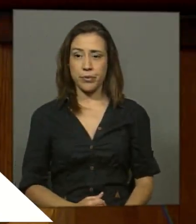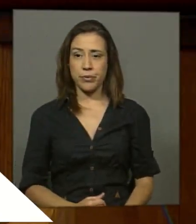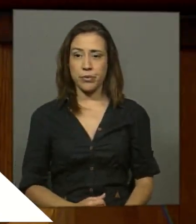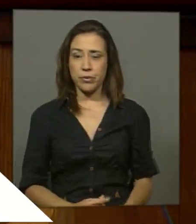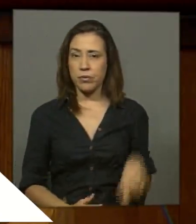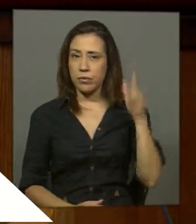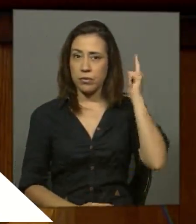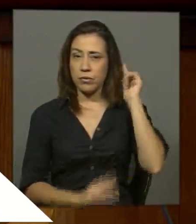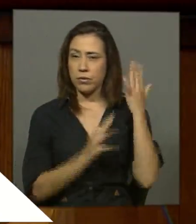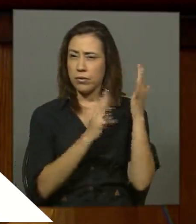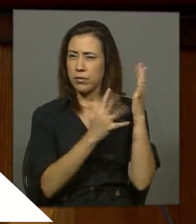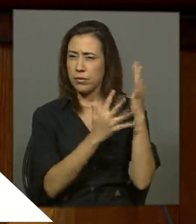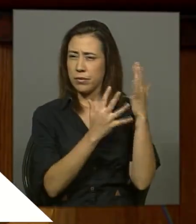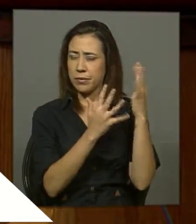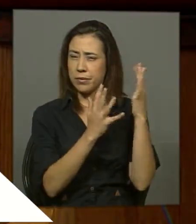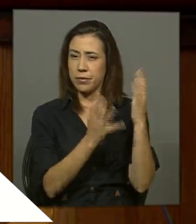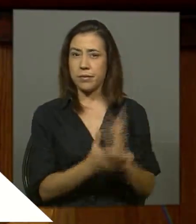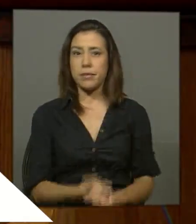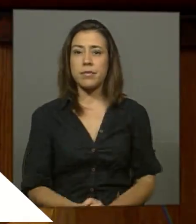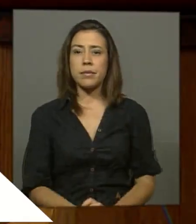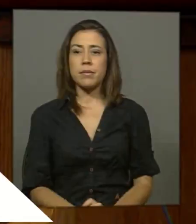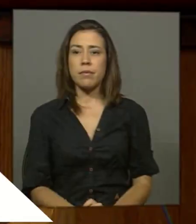texto ahora